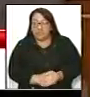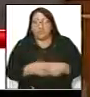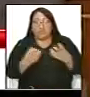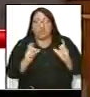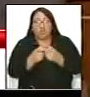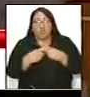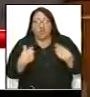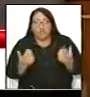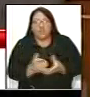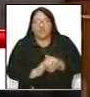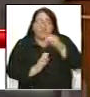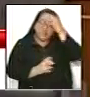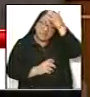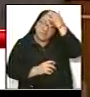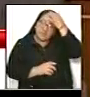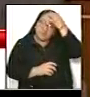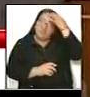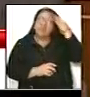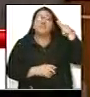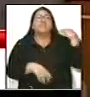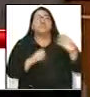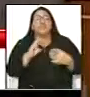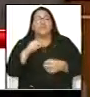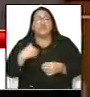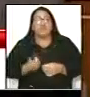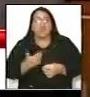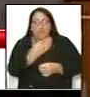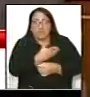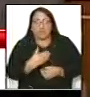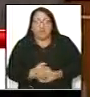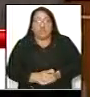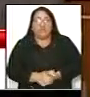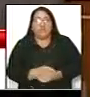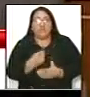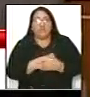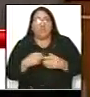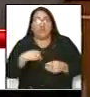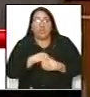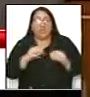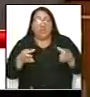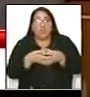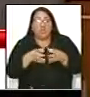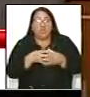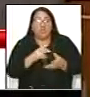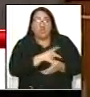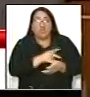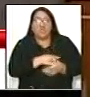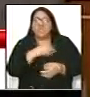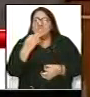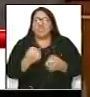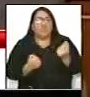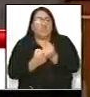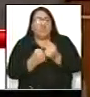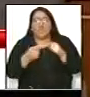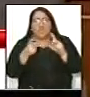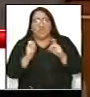colegas. Decir, señora presidenta, que Fuerza Popular siempre ha apoyado esta